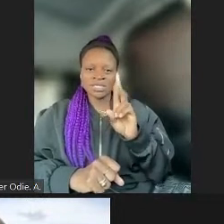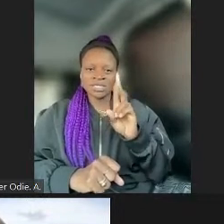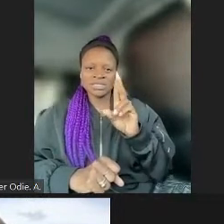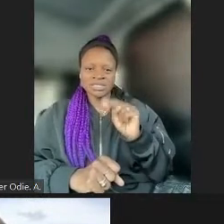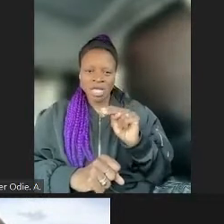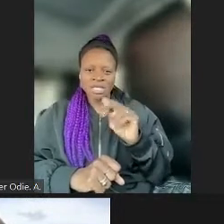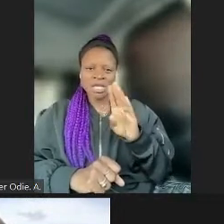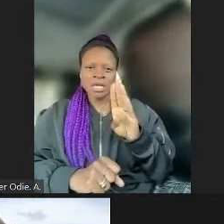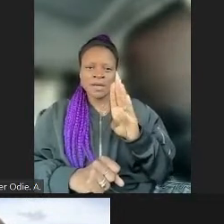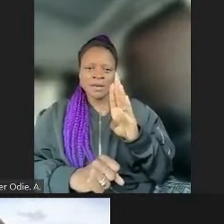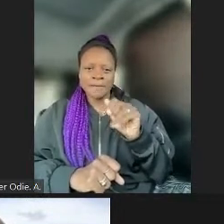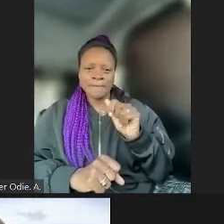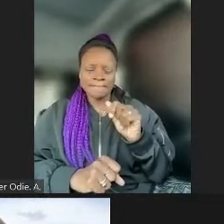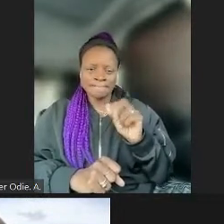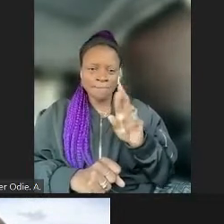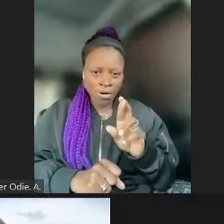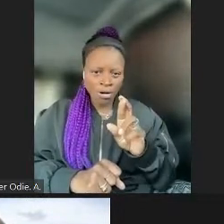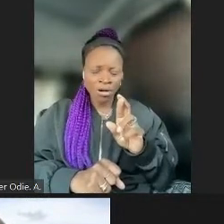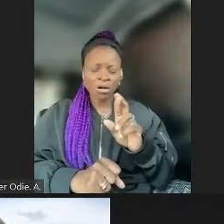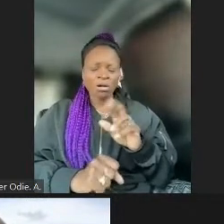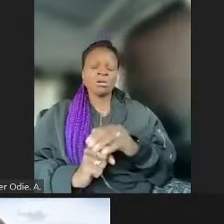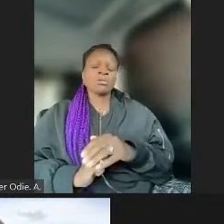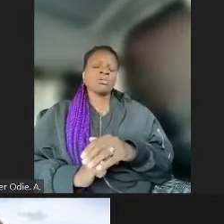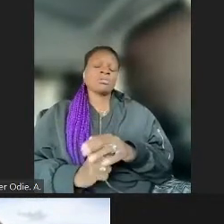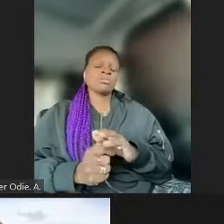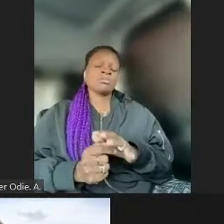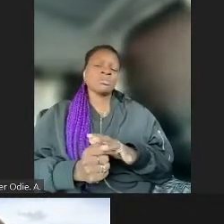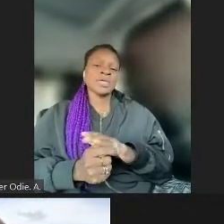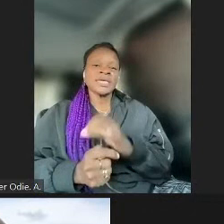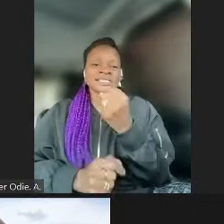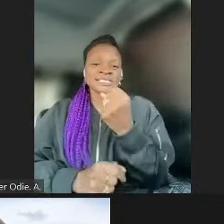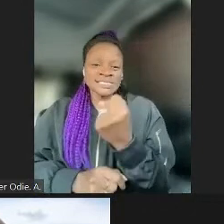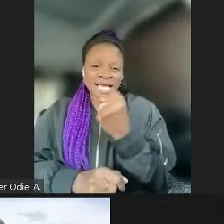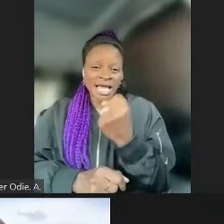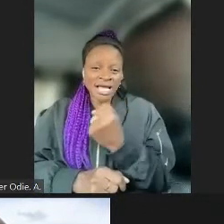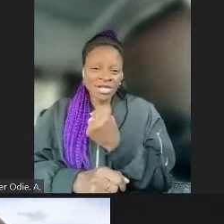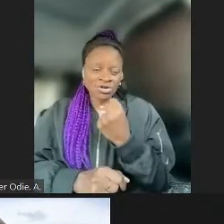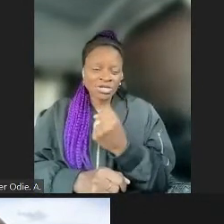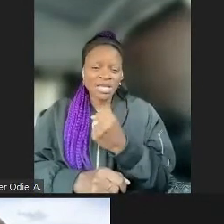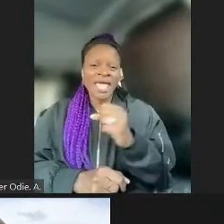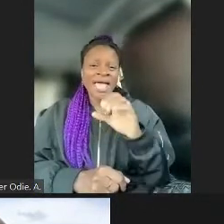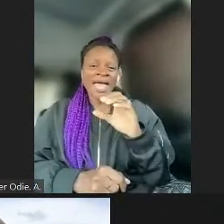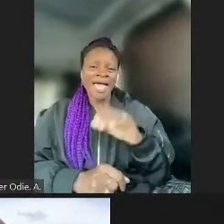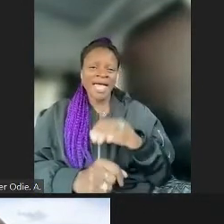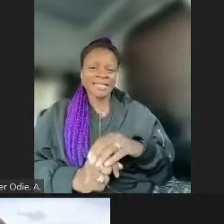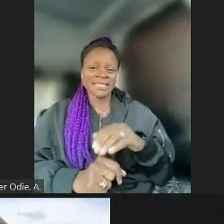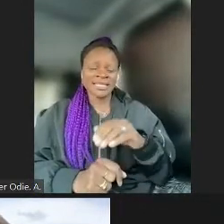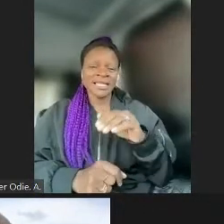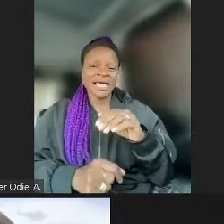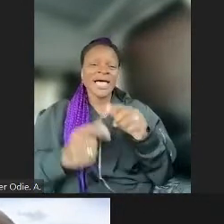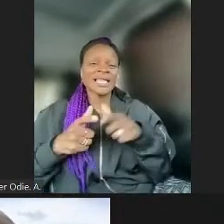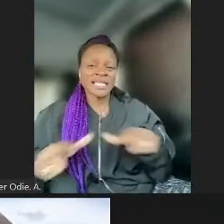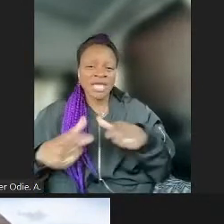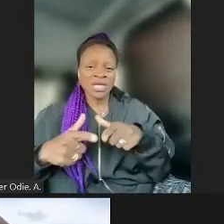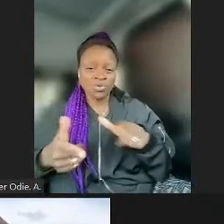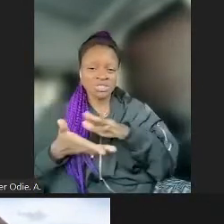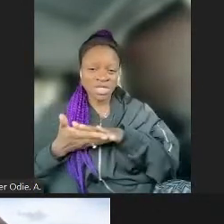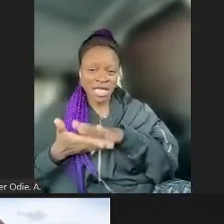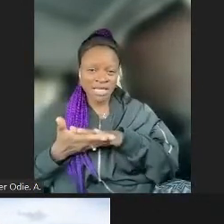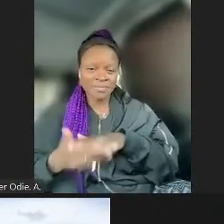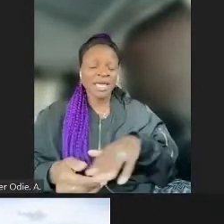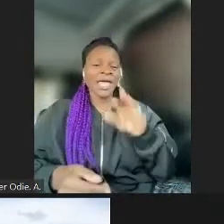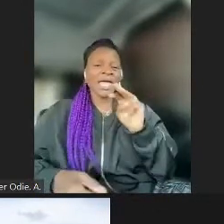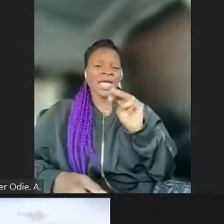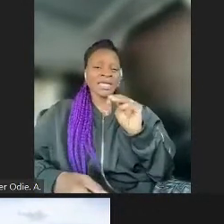para estudiantes y sus familias y para el personal de ese campus. Los sábados en Cali Camafac y la lenguaje